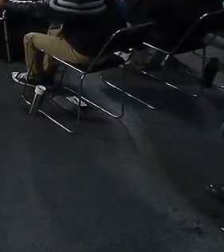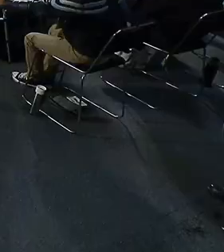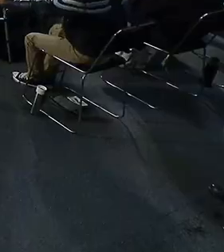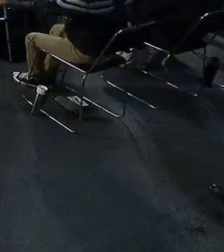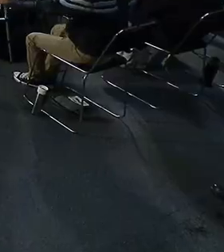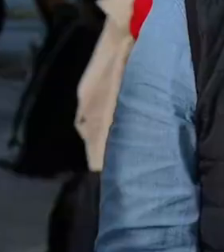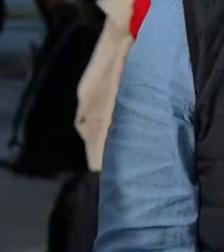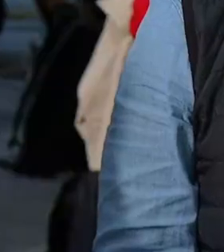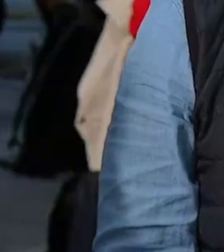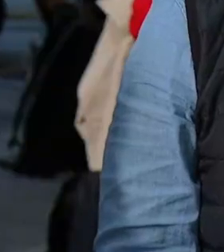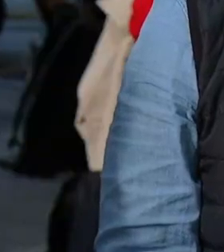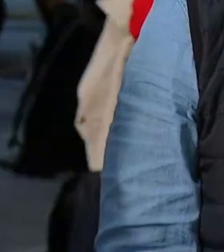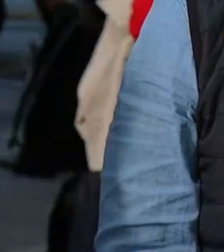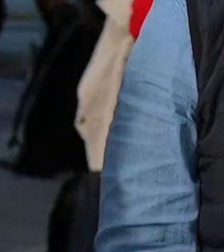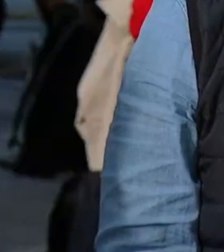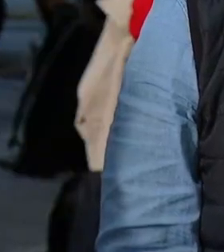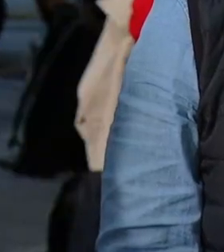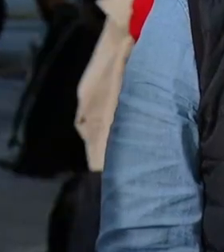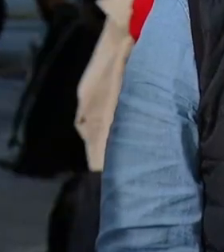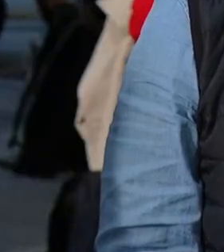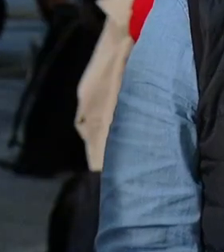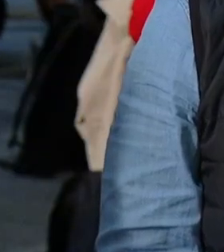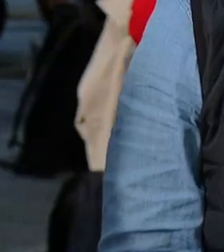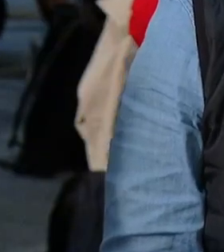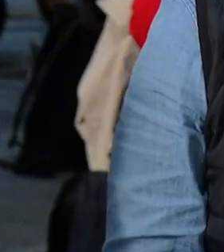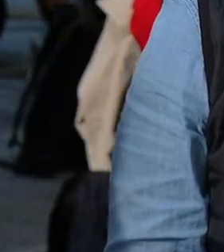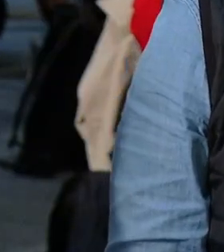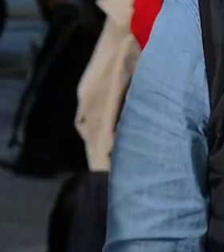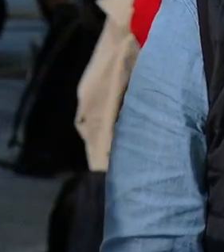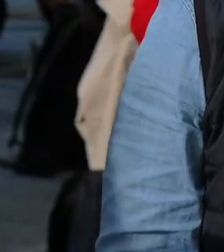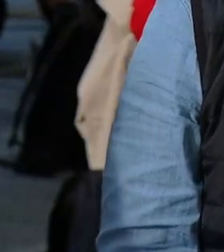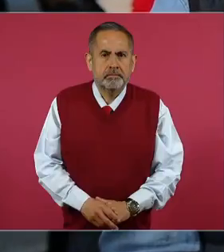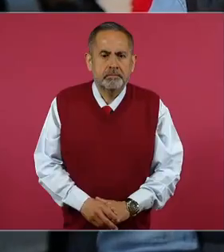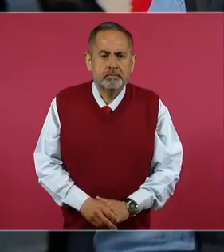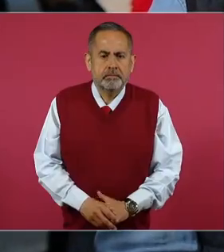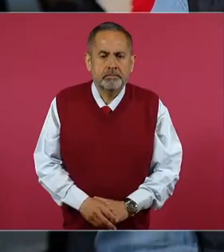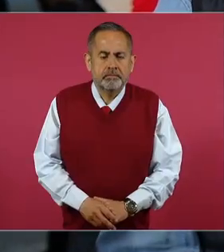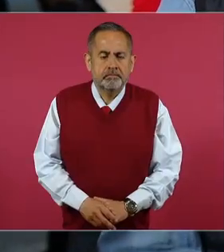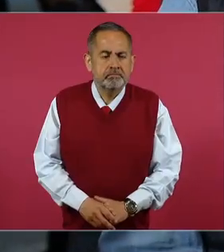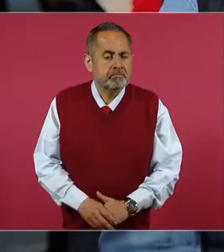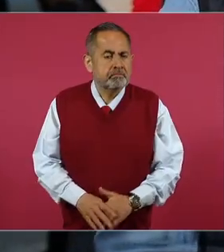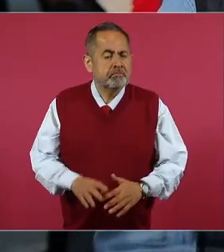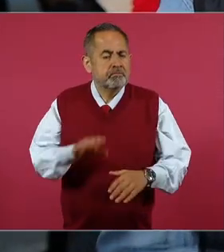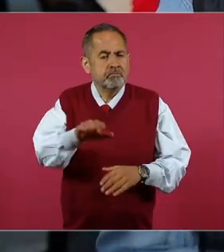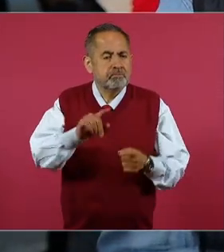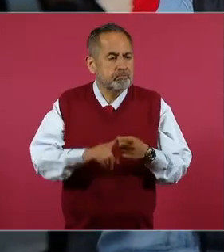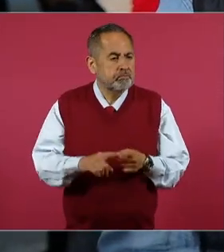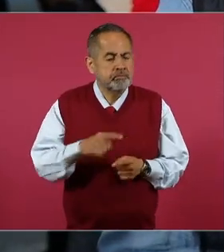pasaría con las radios de uso social comunitaria indígena y